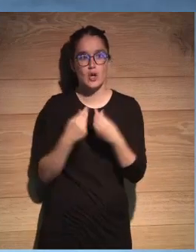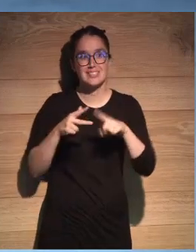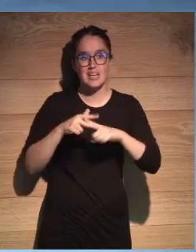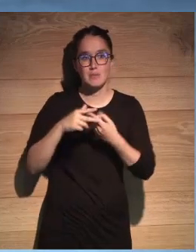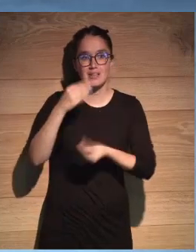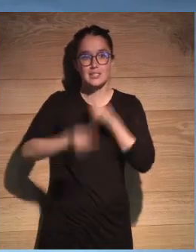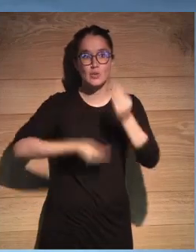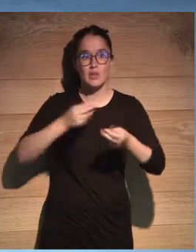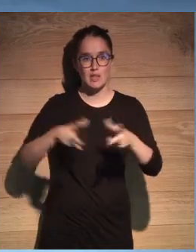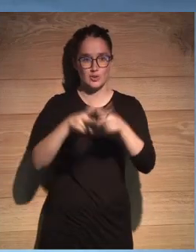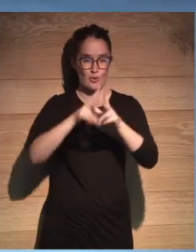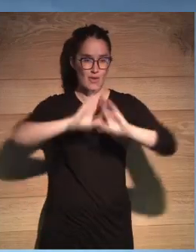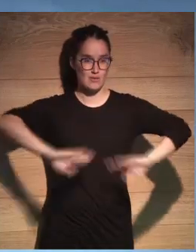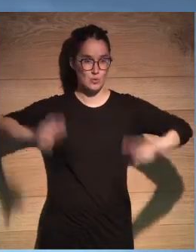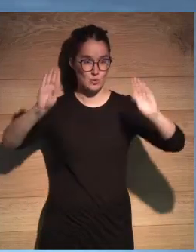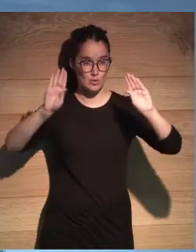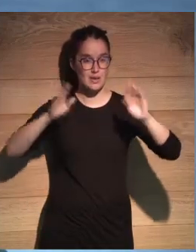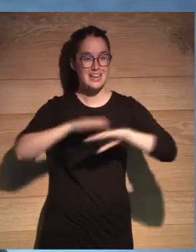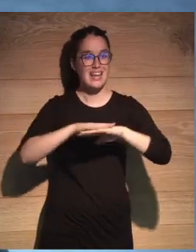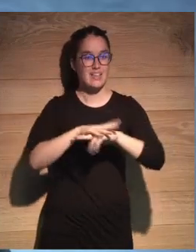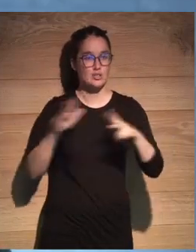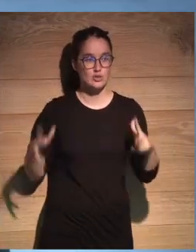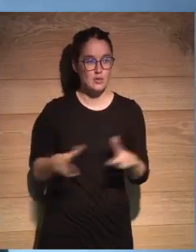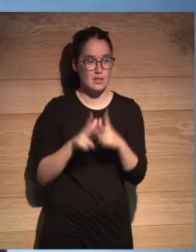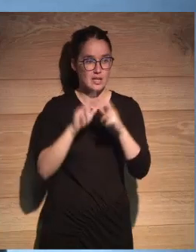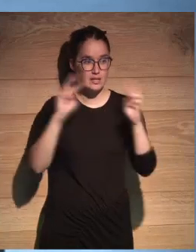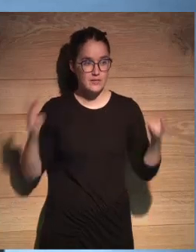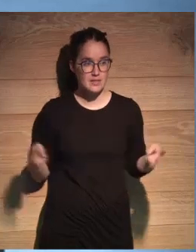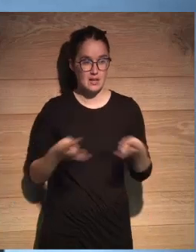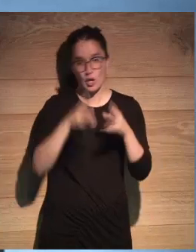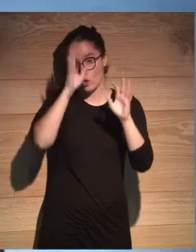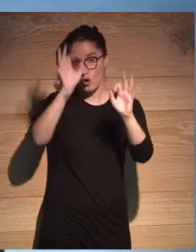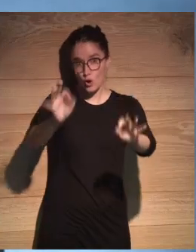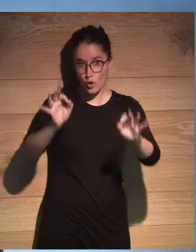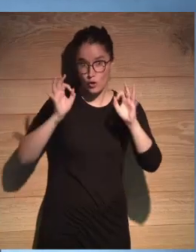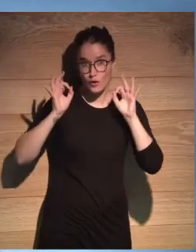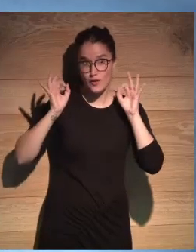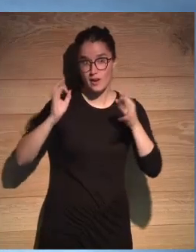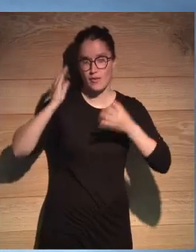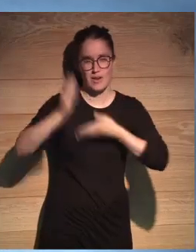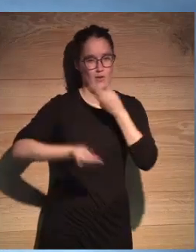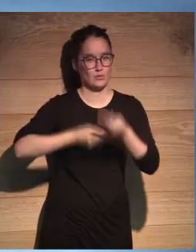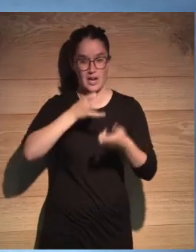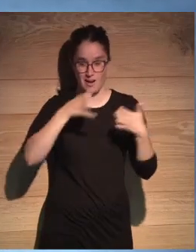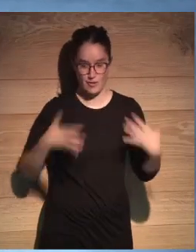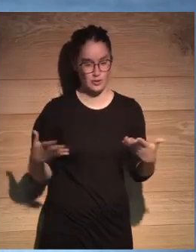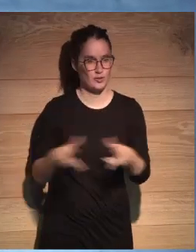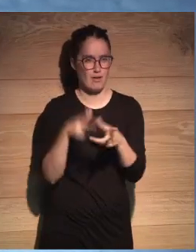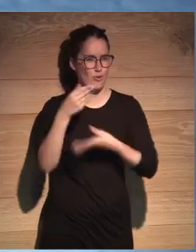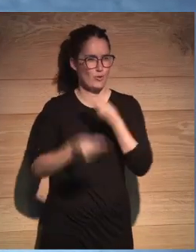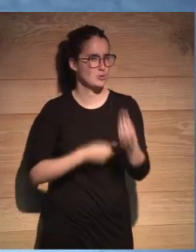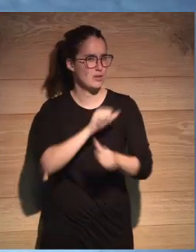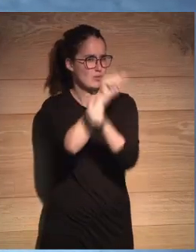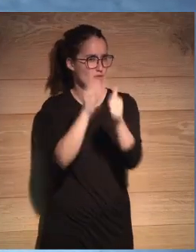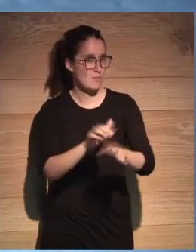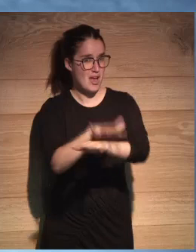que utiliza la sociedad. Y las redes sociales, Internet, lógicamente es utilizada hoy por la sociedad de